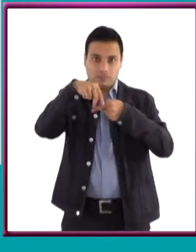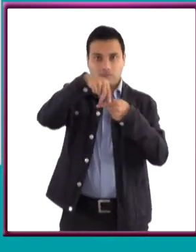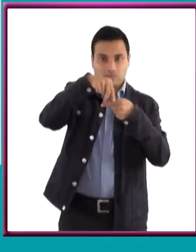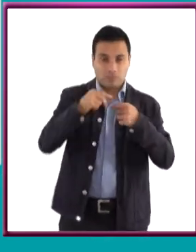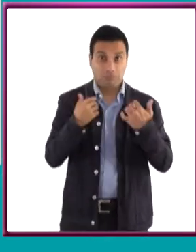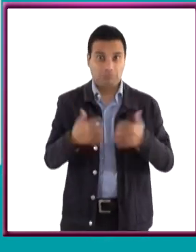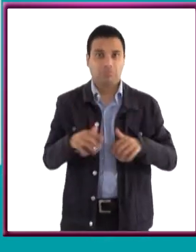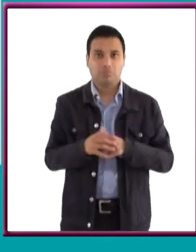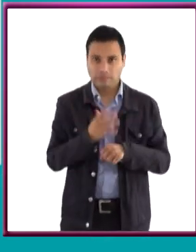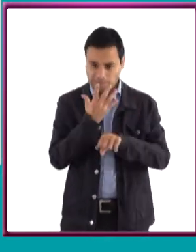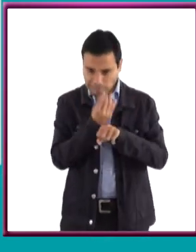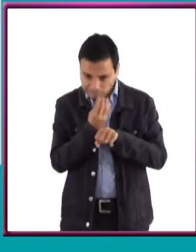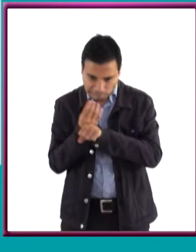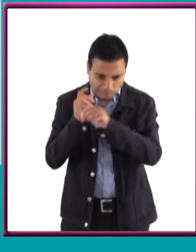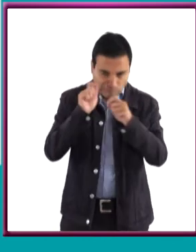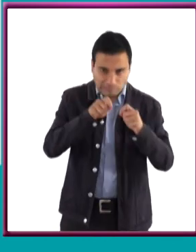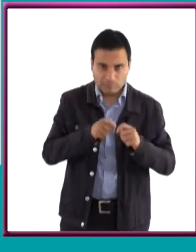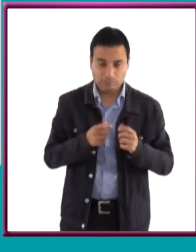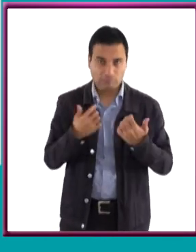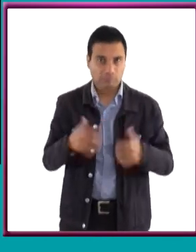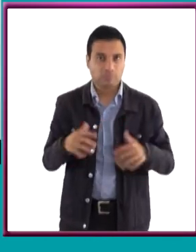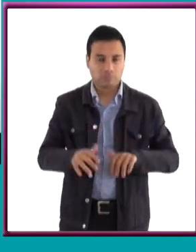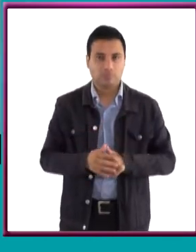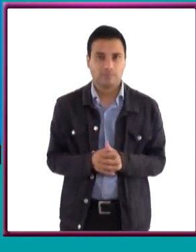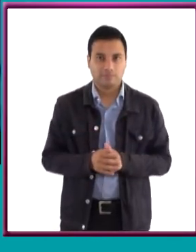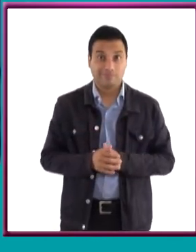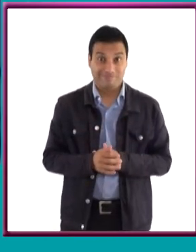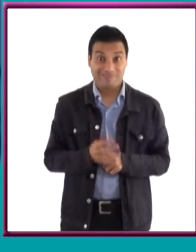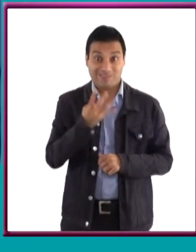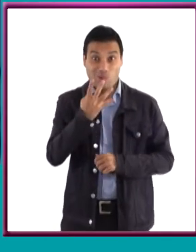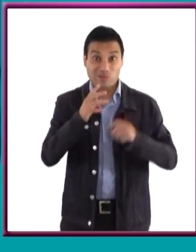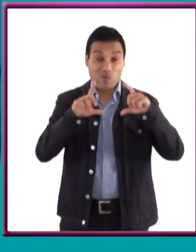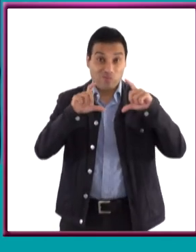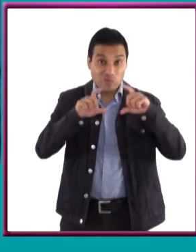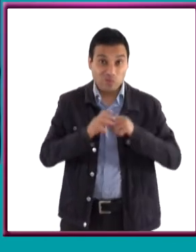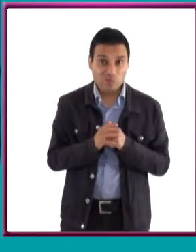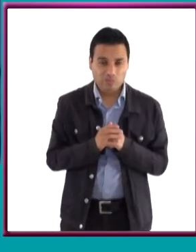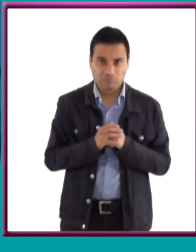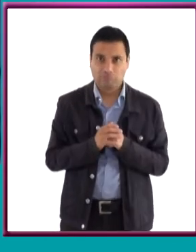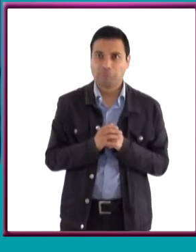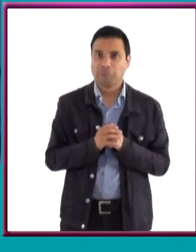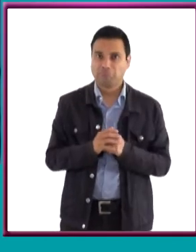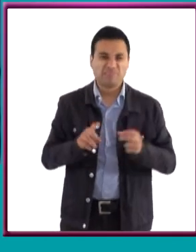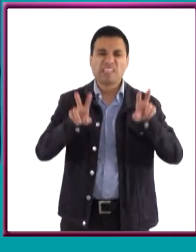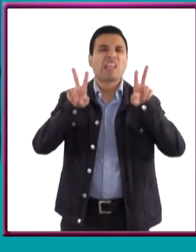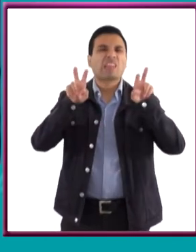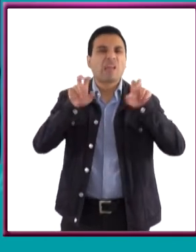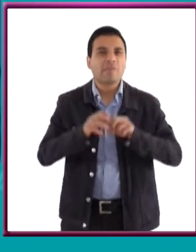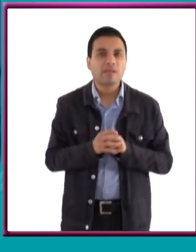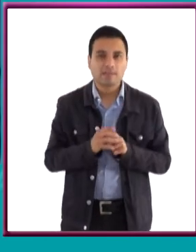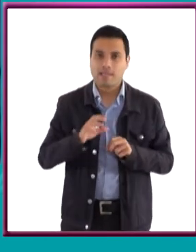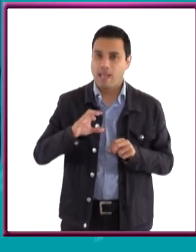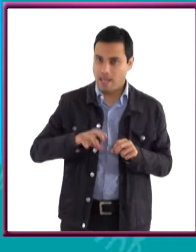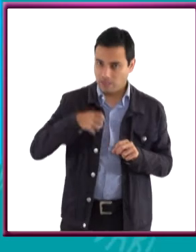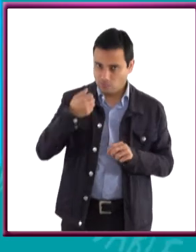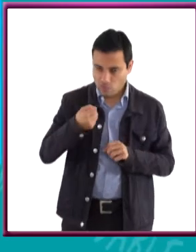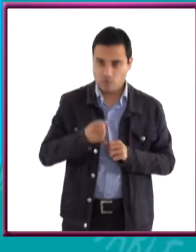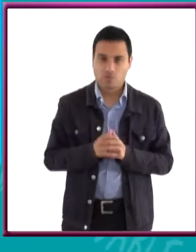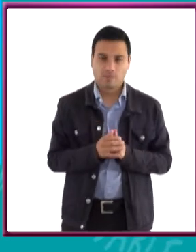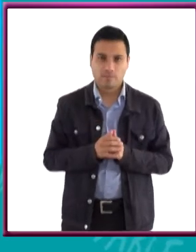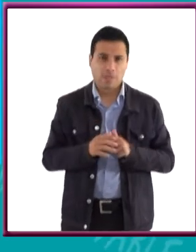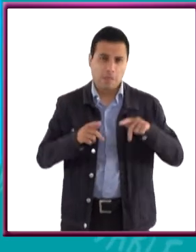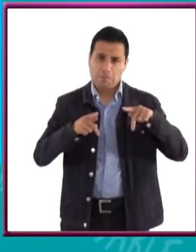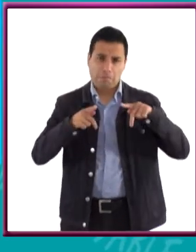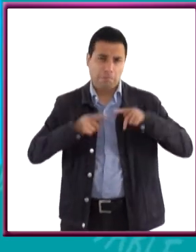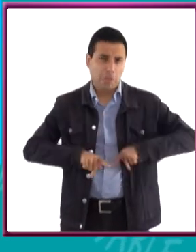al mismo tiempo hacer los arreglos en el cableado. Estas 4 fotografías tienen en común el tema del esfuerzo, una